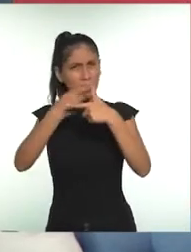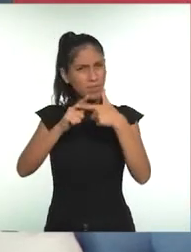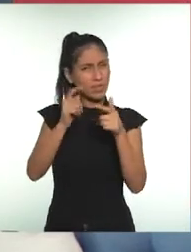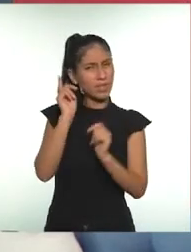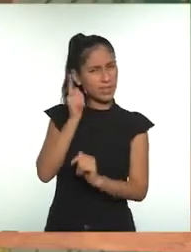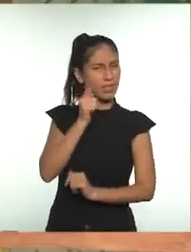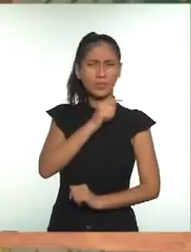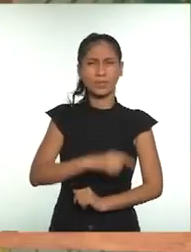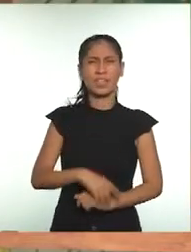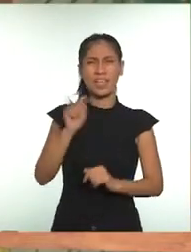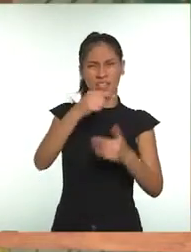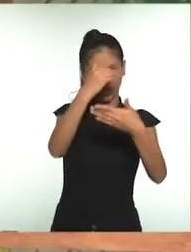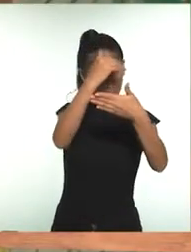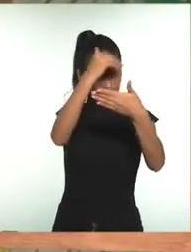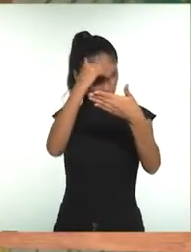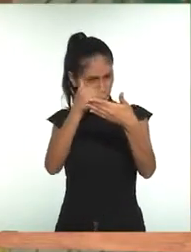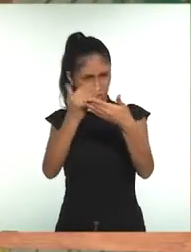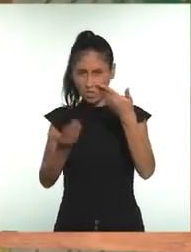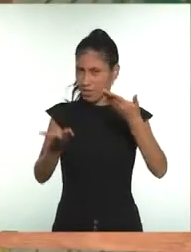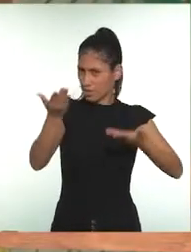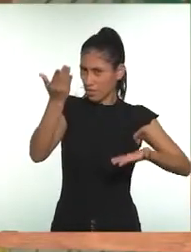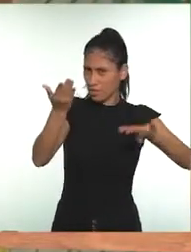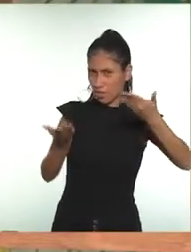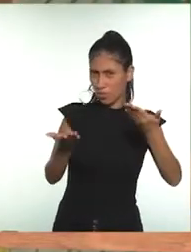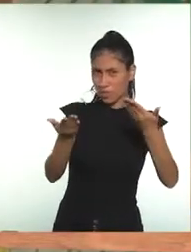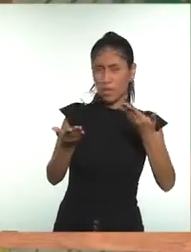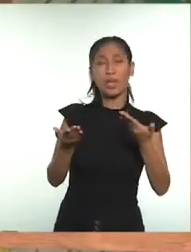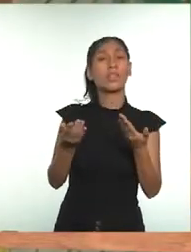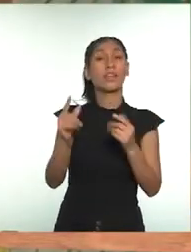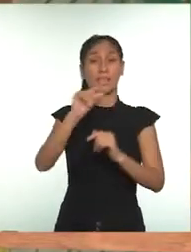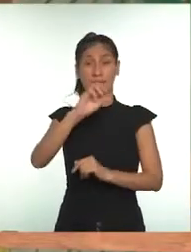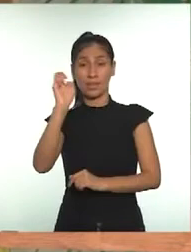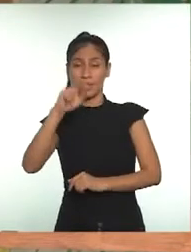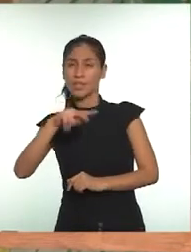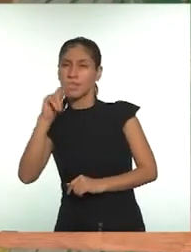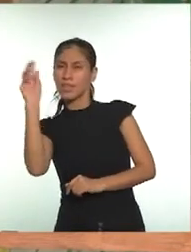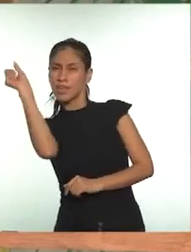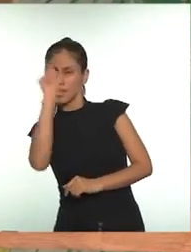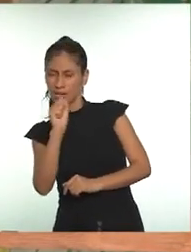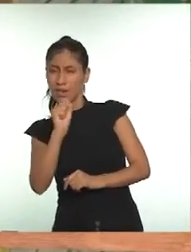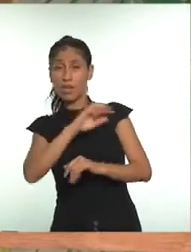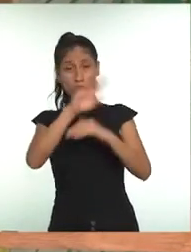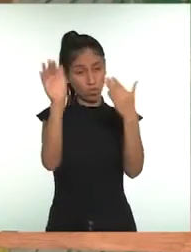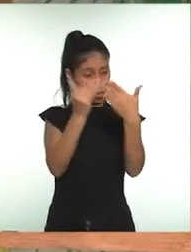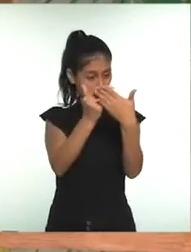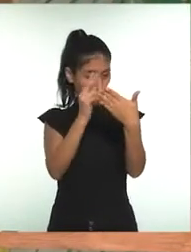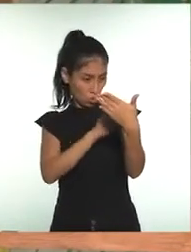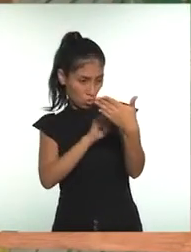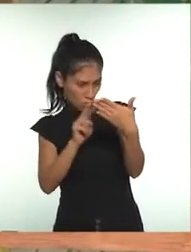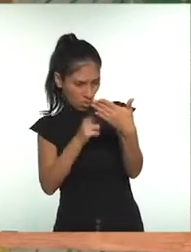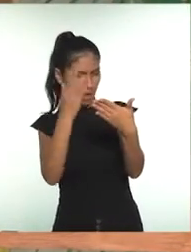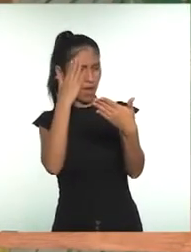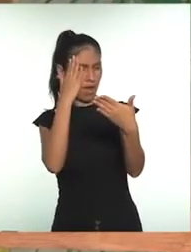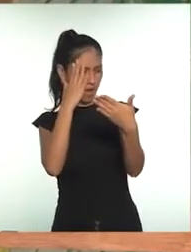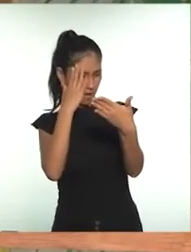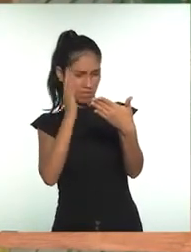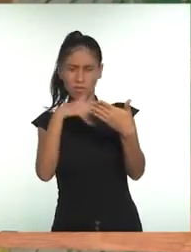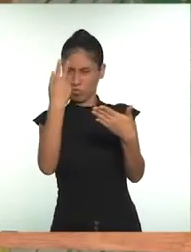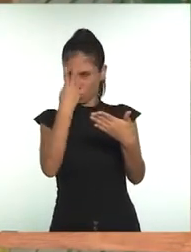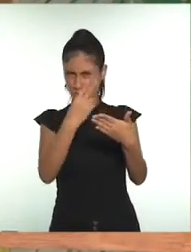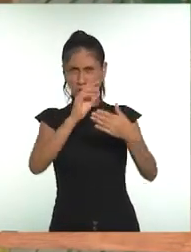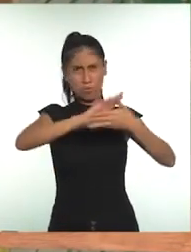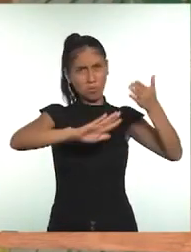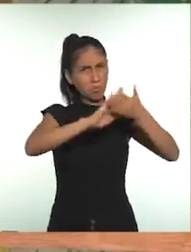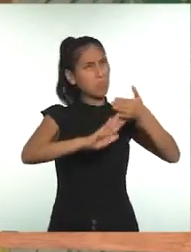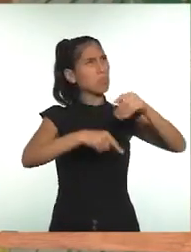entre, etc. Estas situaciones de desigualdad generan el uso de intervalos numéricos. Conocerlos nos permite, por ejemplo, interpretar los